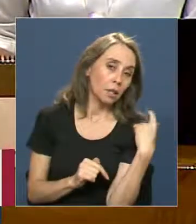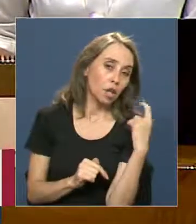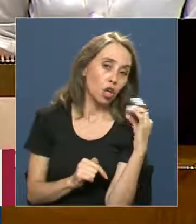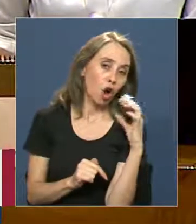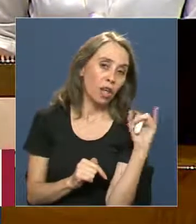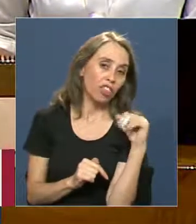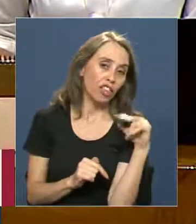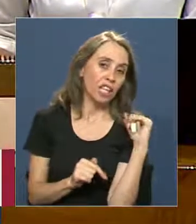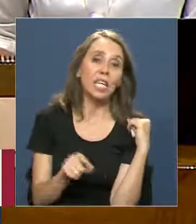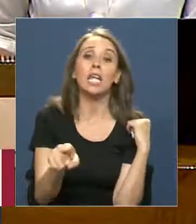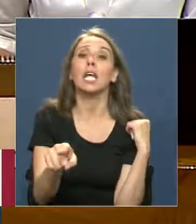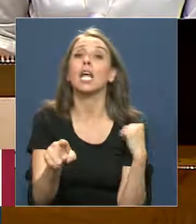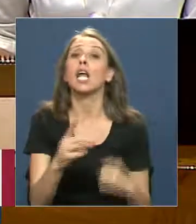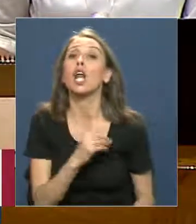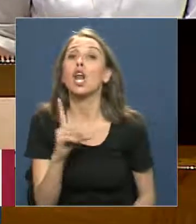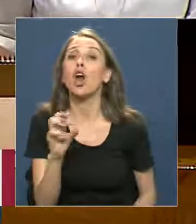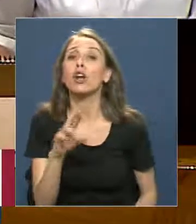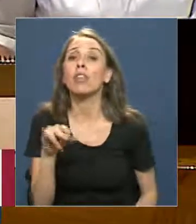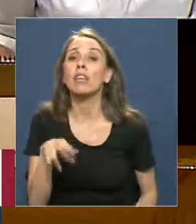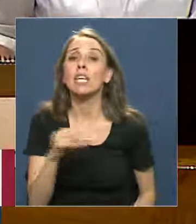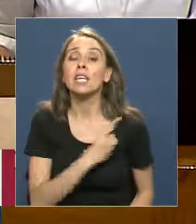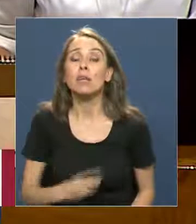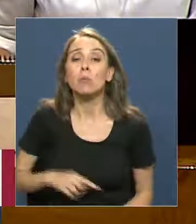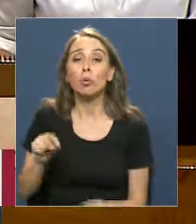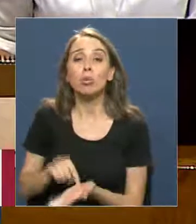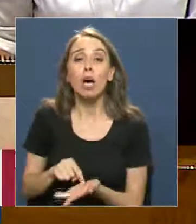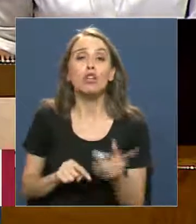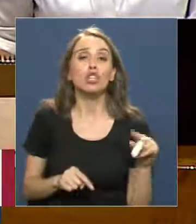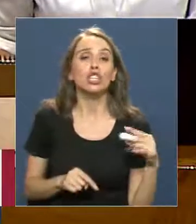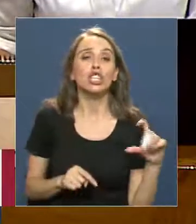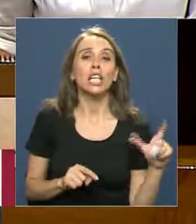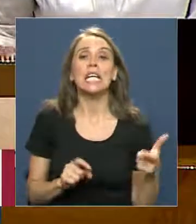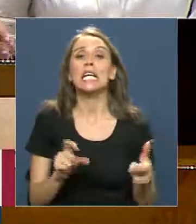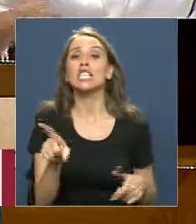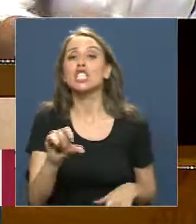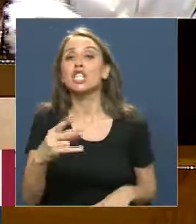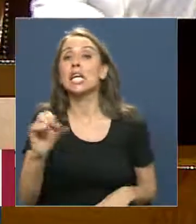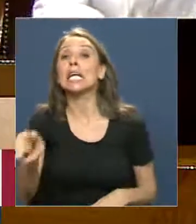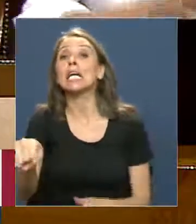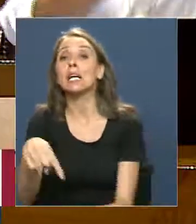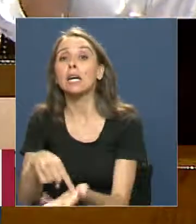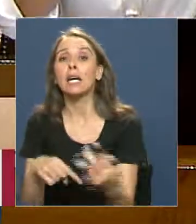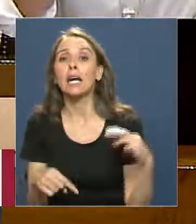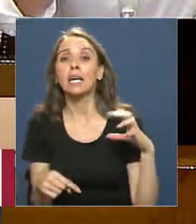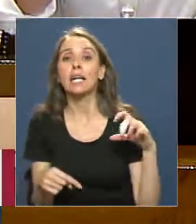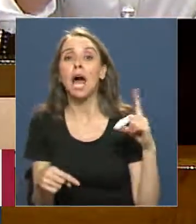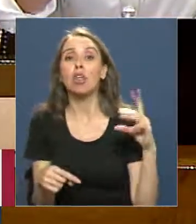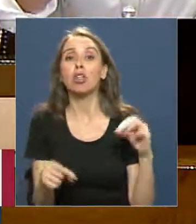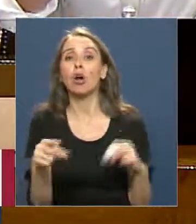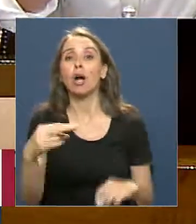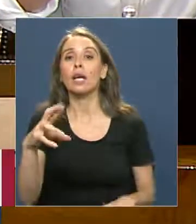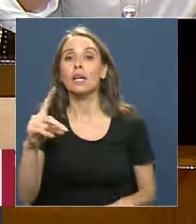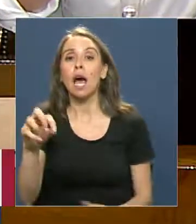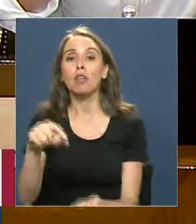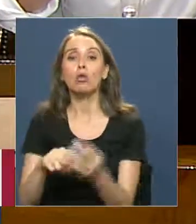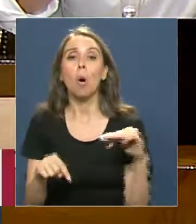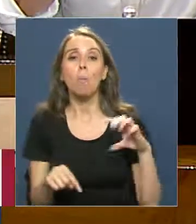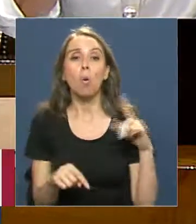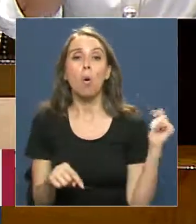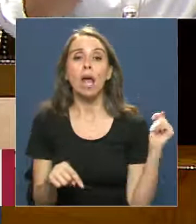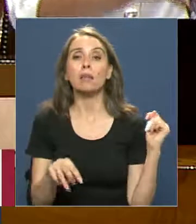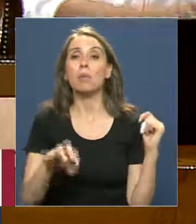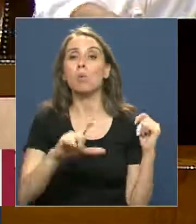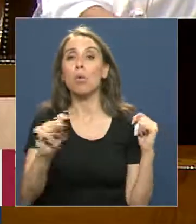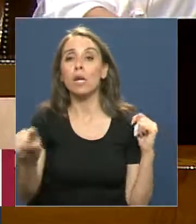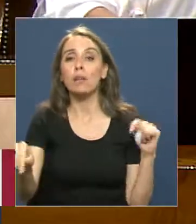Diputado Lorenzini. Diputado Chile. Diputado Schilling. Diputado Hernando. El diputado Mulet ya votó.